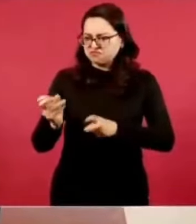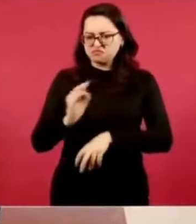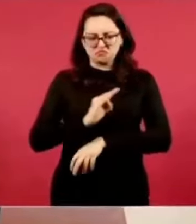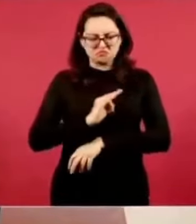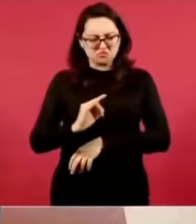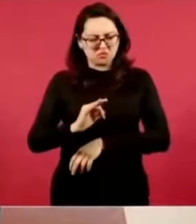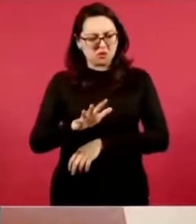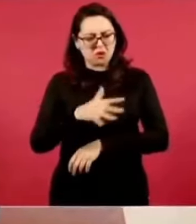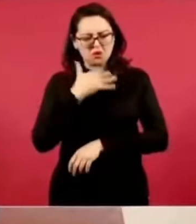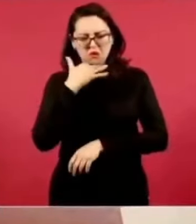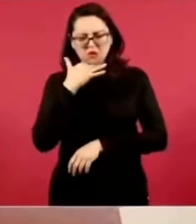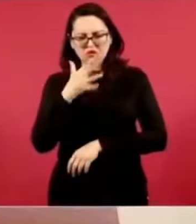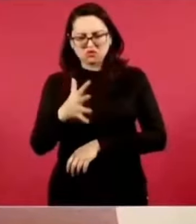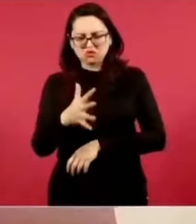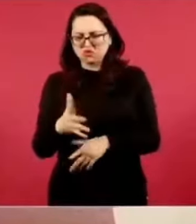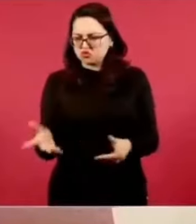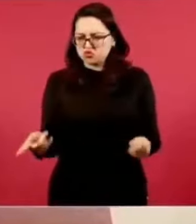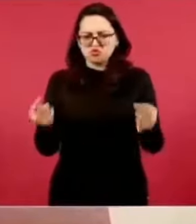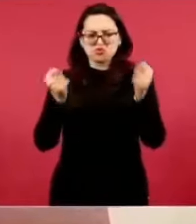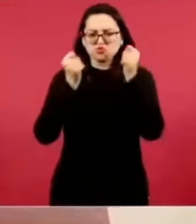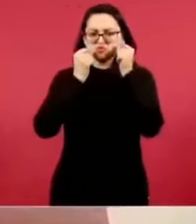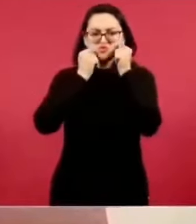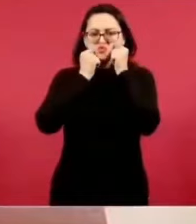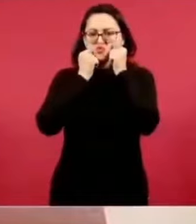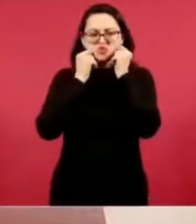se elevara a rango supremo,